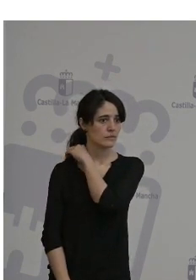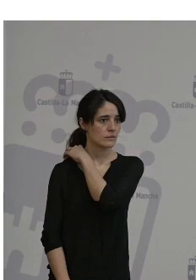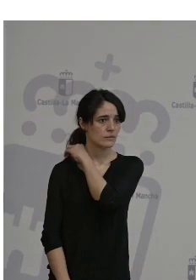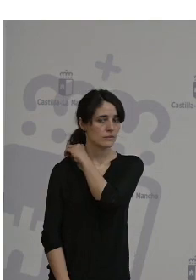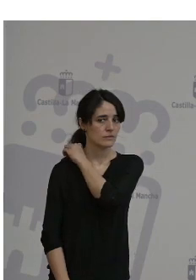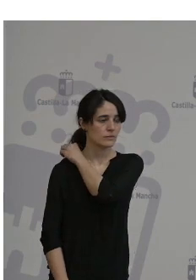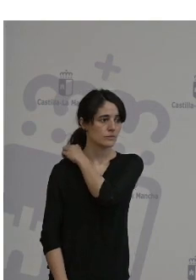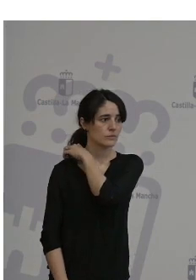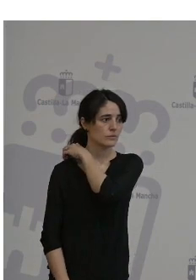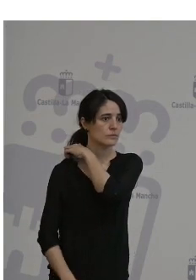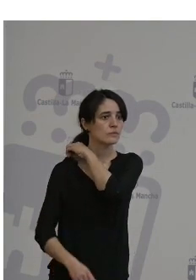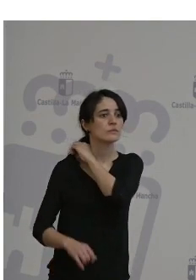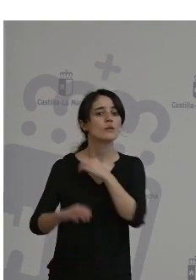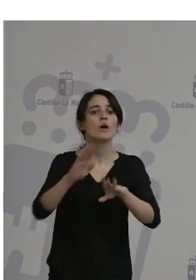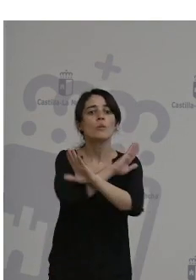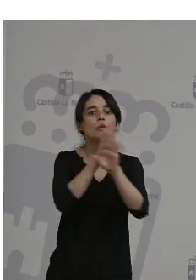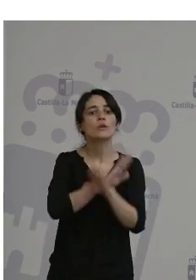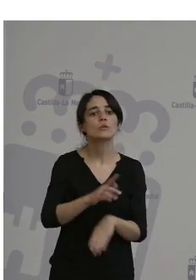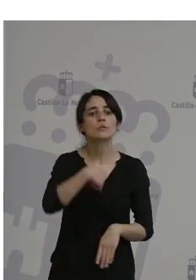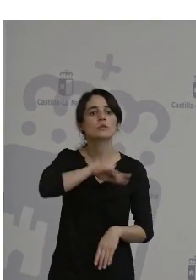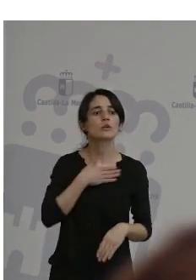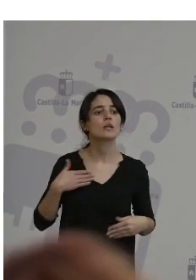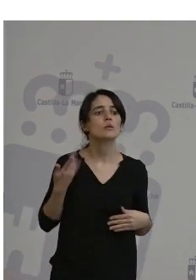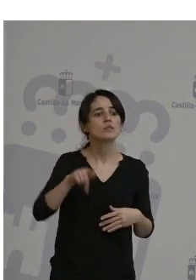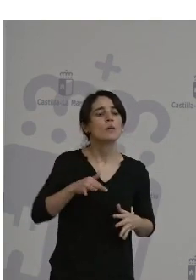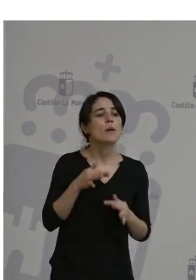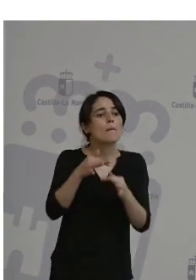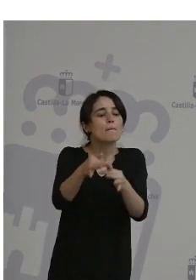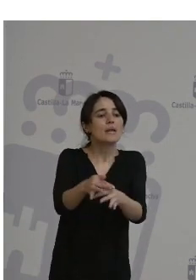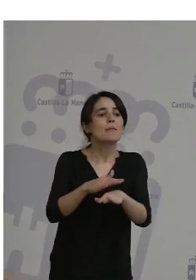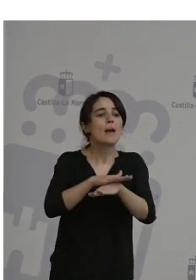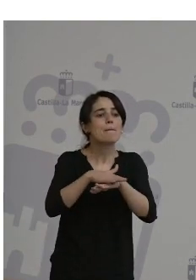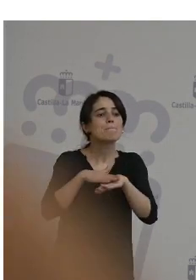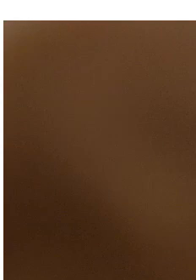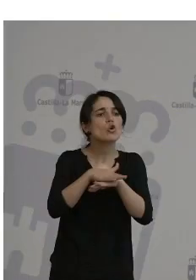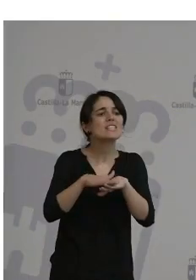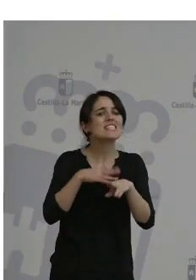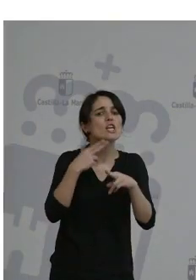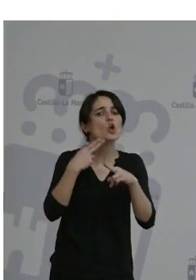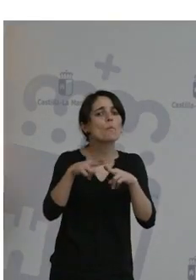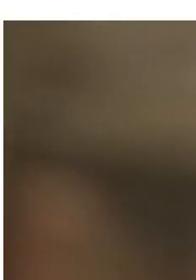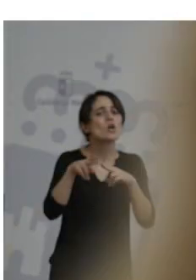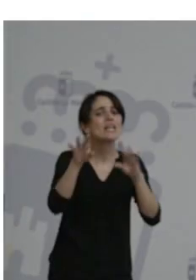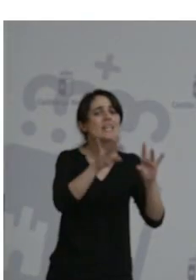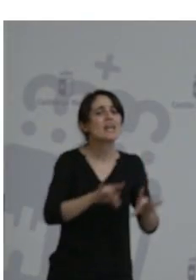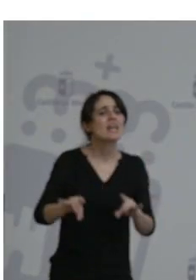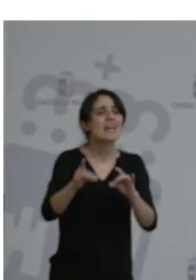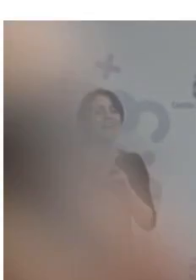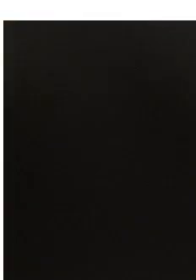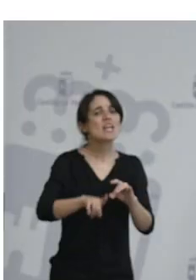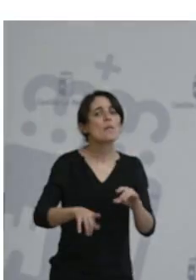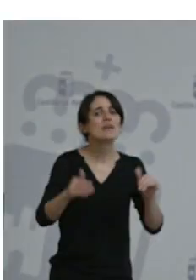por último queremos premiar también al Ministerio de Política Territorial y Función Pública